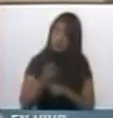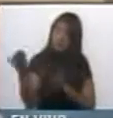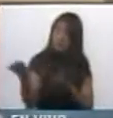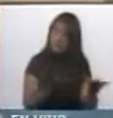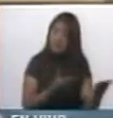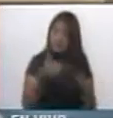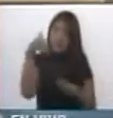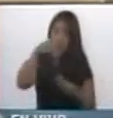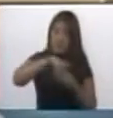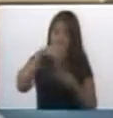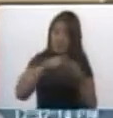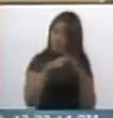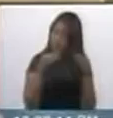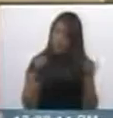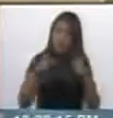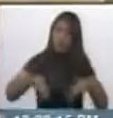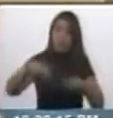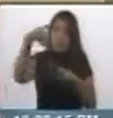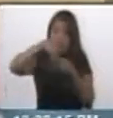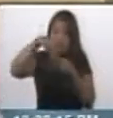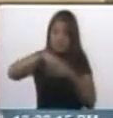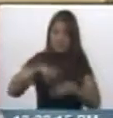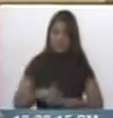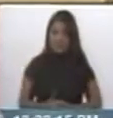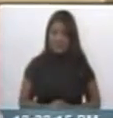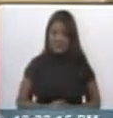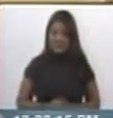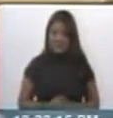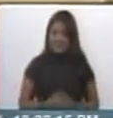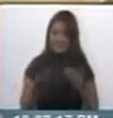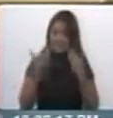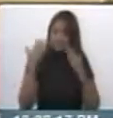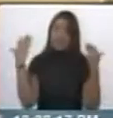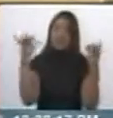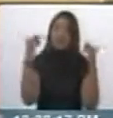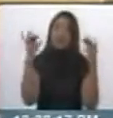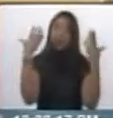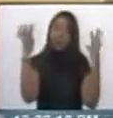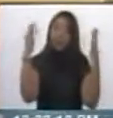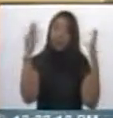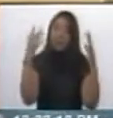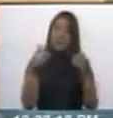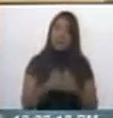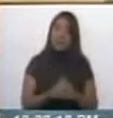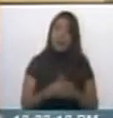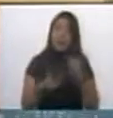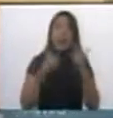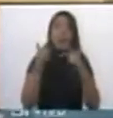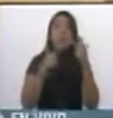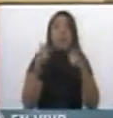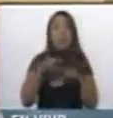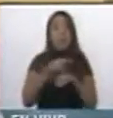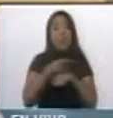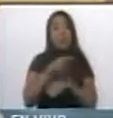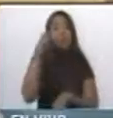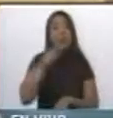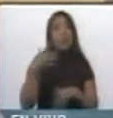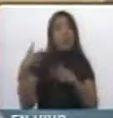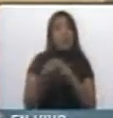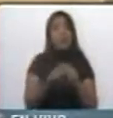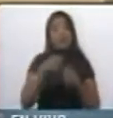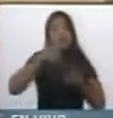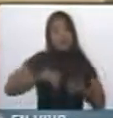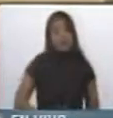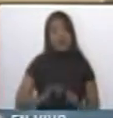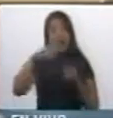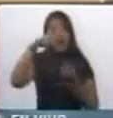votar, todos a las mesas electorales. Bueno, fueron las palabras del gobernador del Estado Sucre, Luis Acuña, quien vino acompañado de su hija Carolina y su